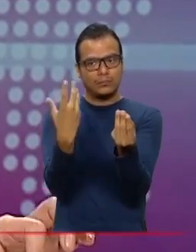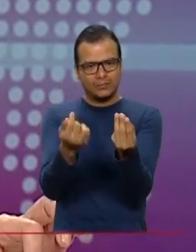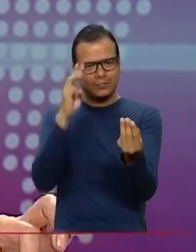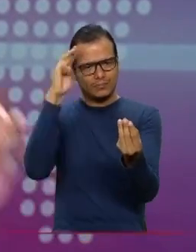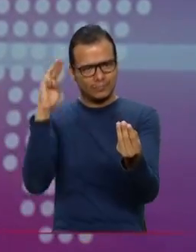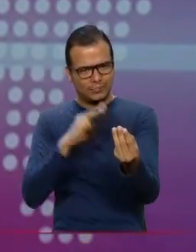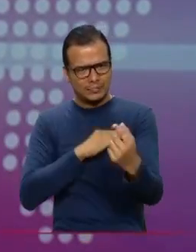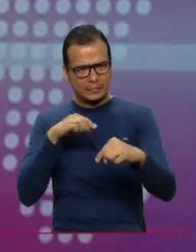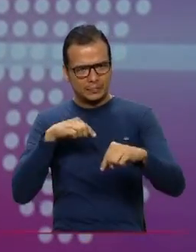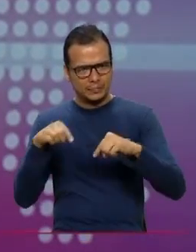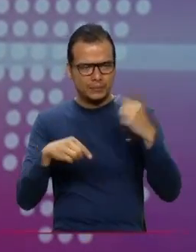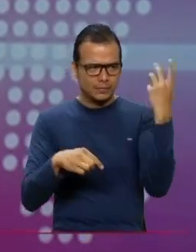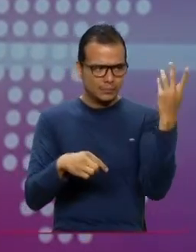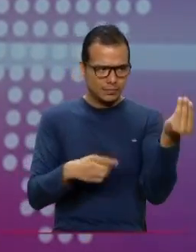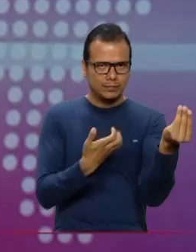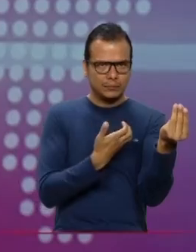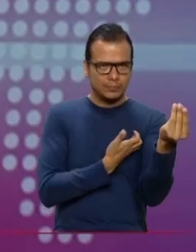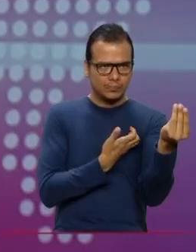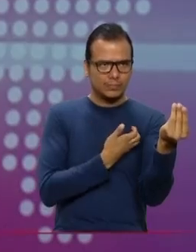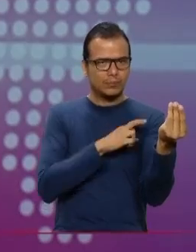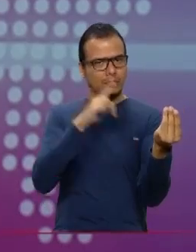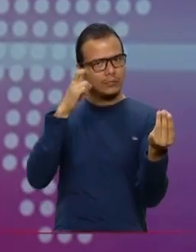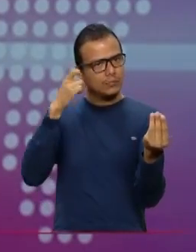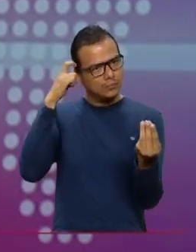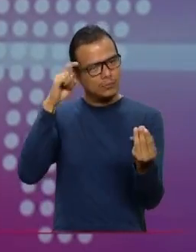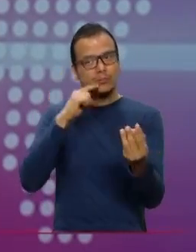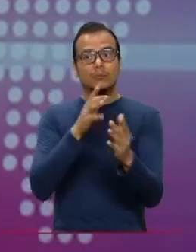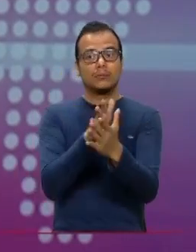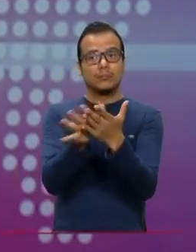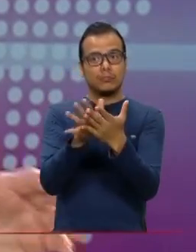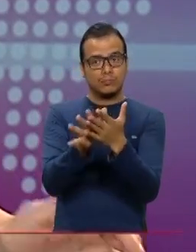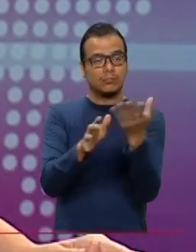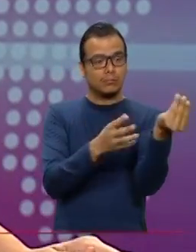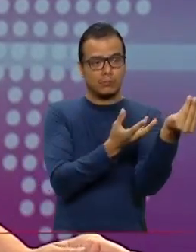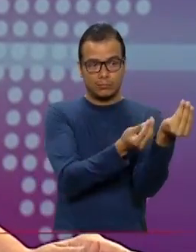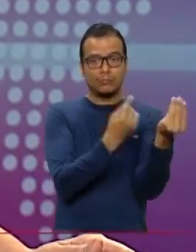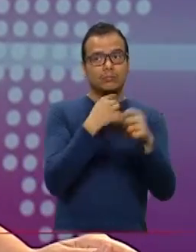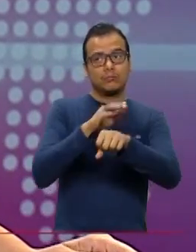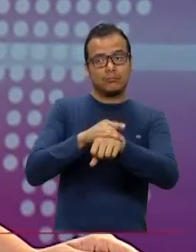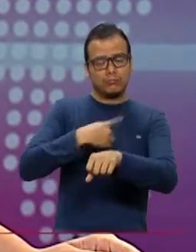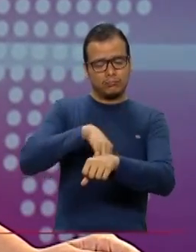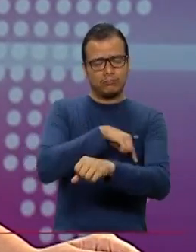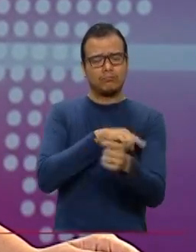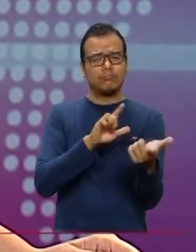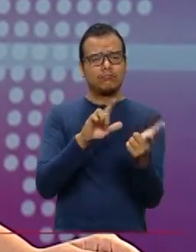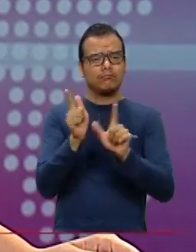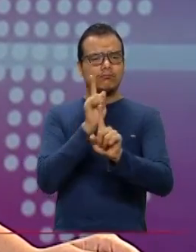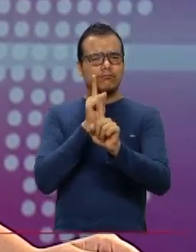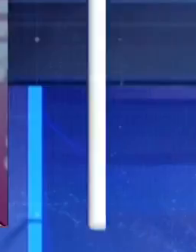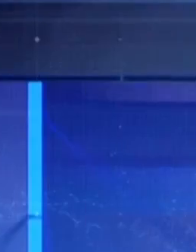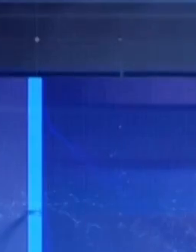reiteraron que el Valle del cauca y su capital están listas para la Cumbre de